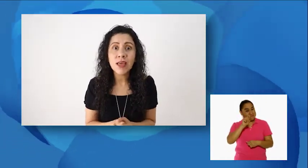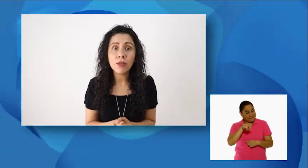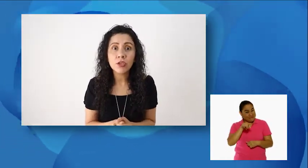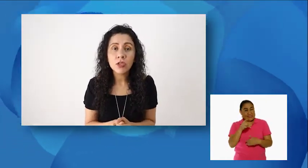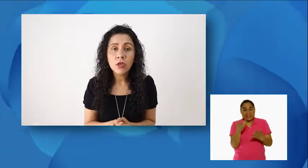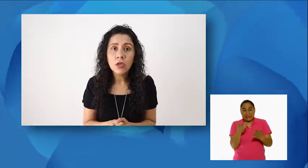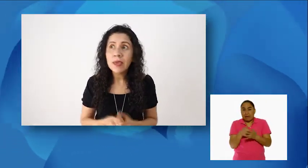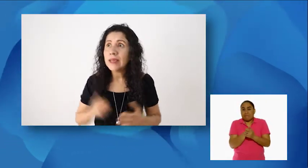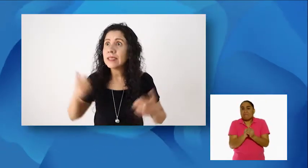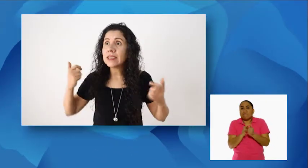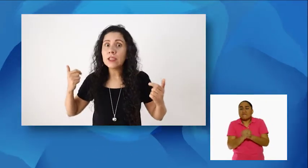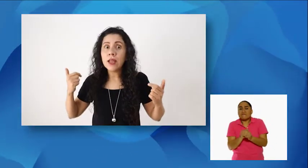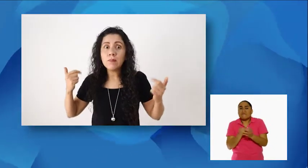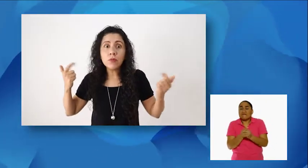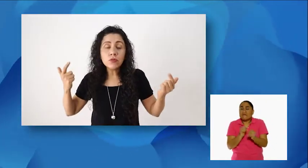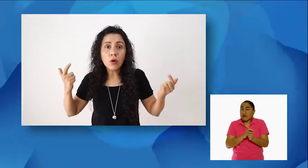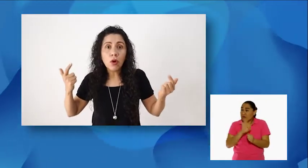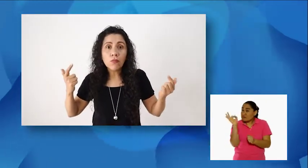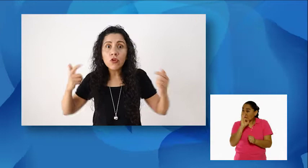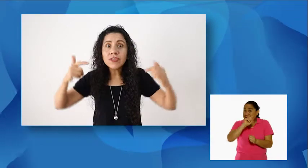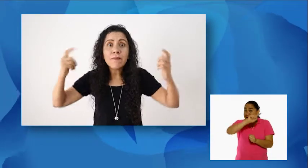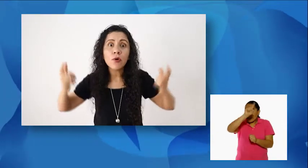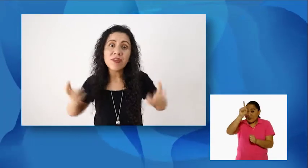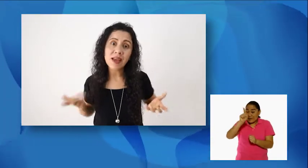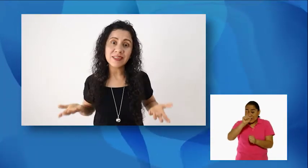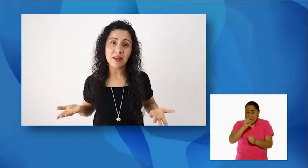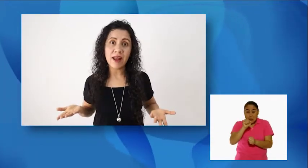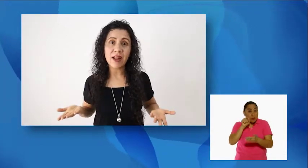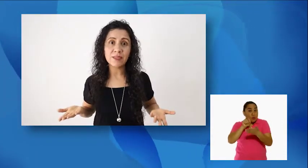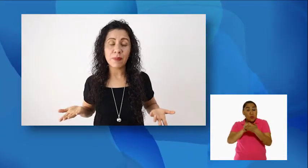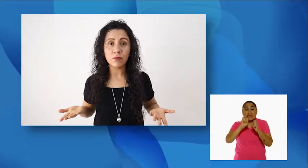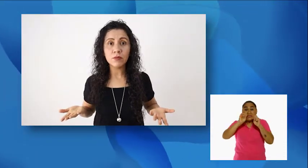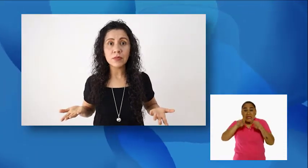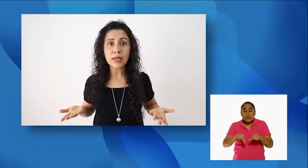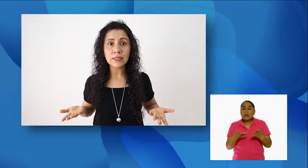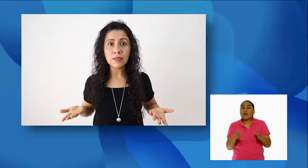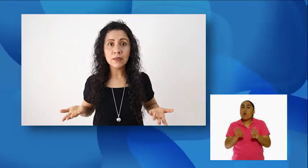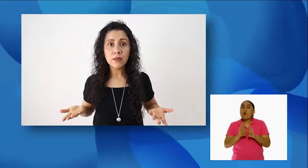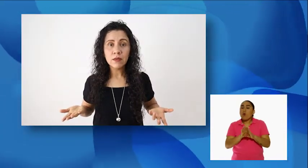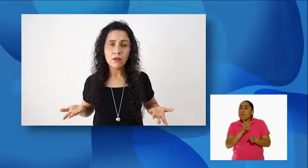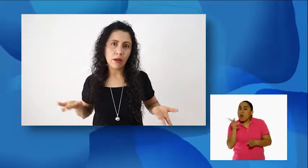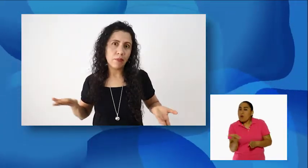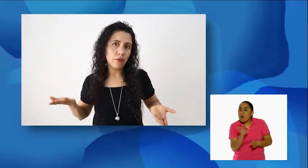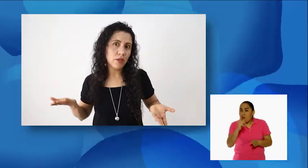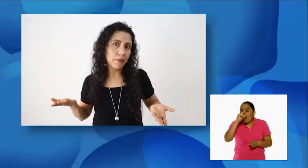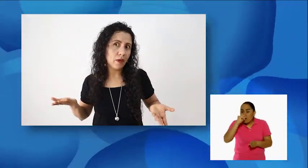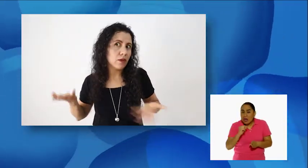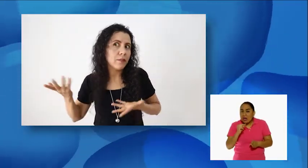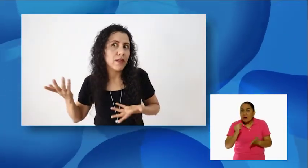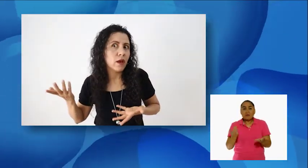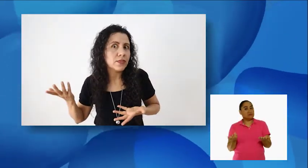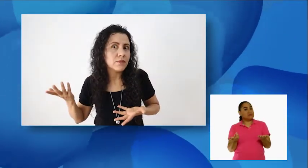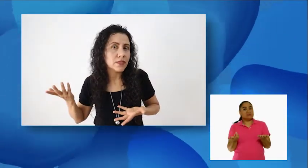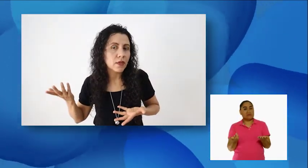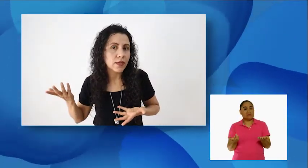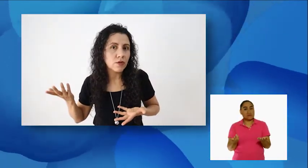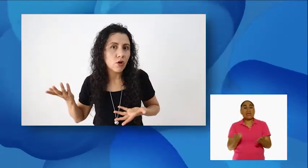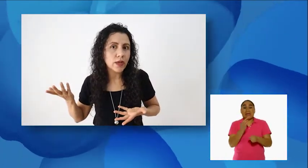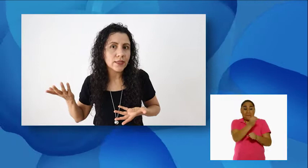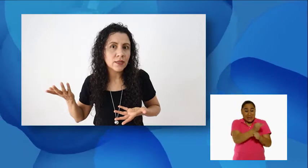tronaron los dedos. Y es que sin el punto no se podían cerrar las preguntas y tampoco se podían terminar